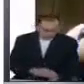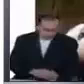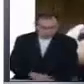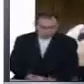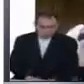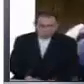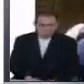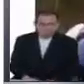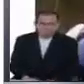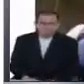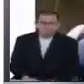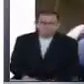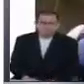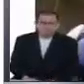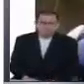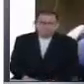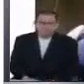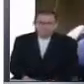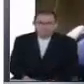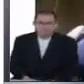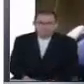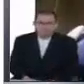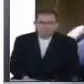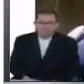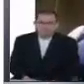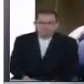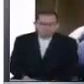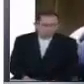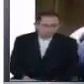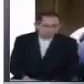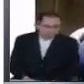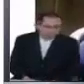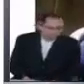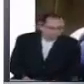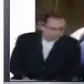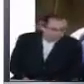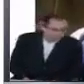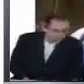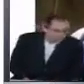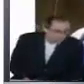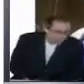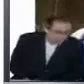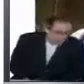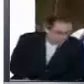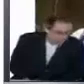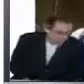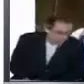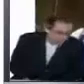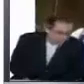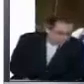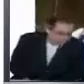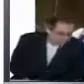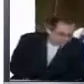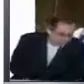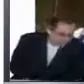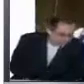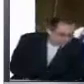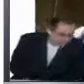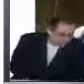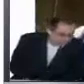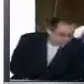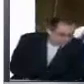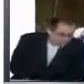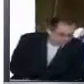Así es, tienes razón. Ok, bien. Pero tú sabes que esta mujer al ser de Cristo,